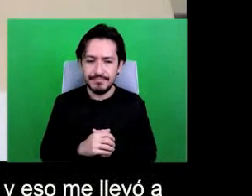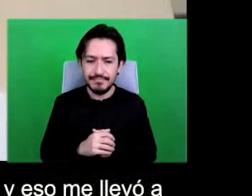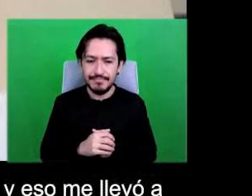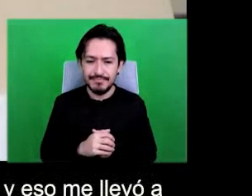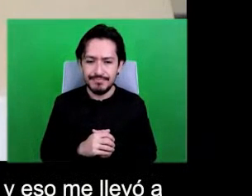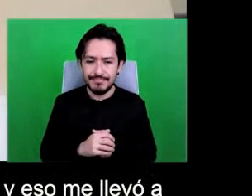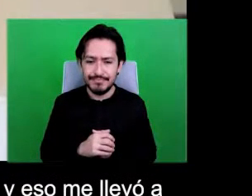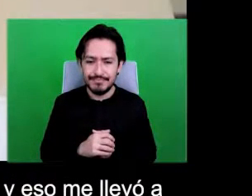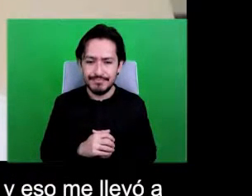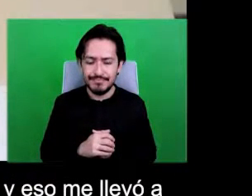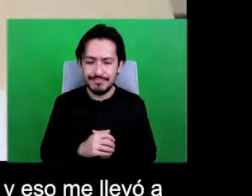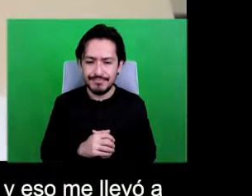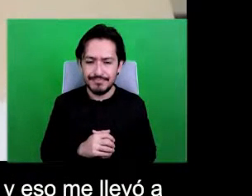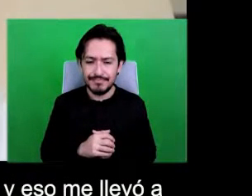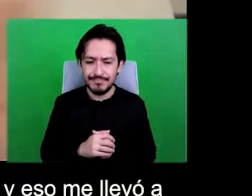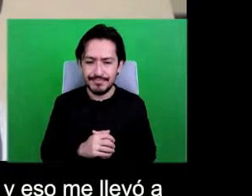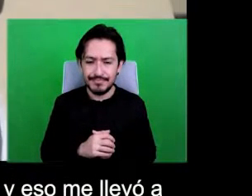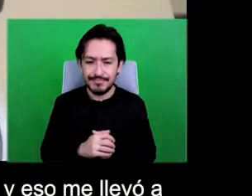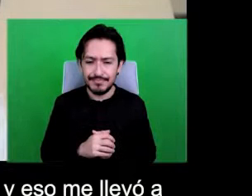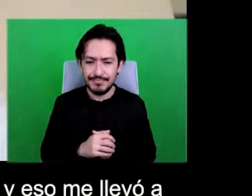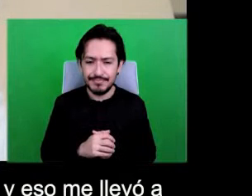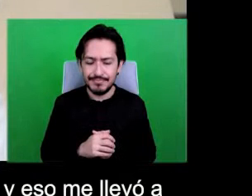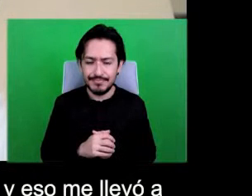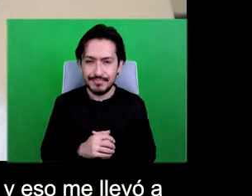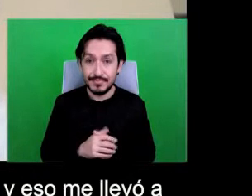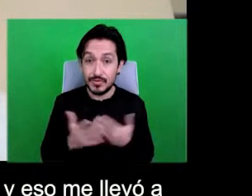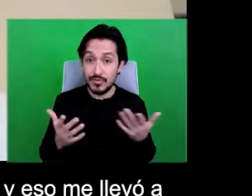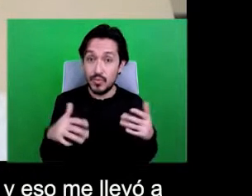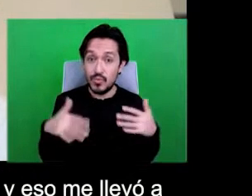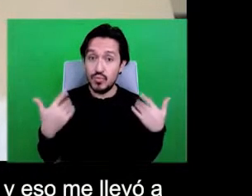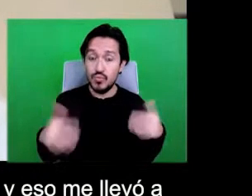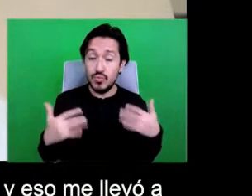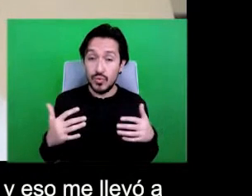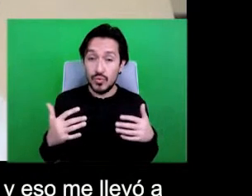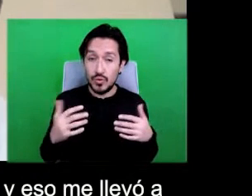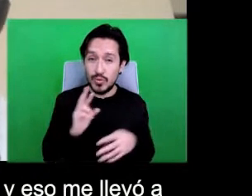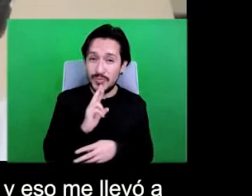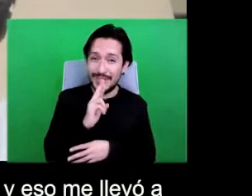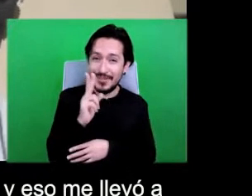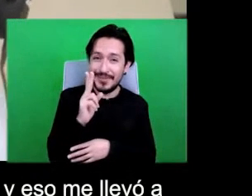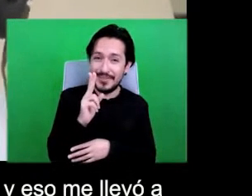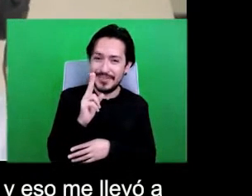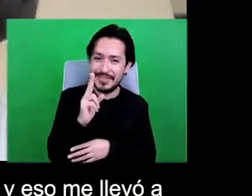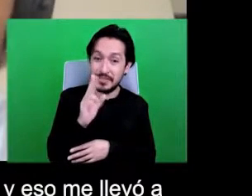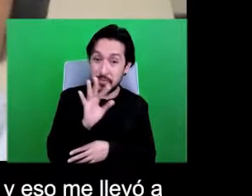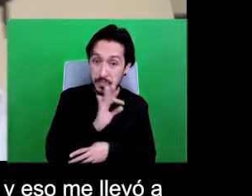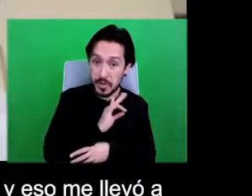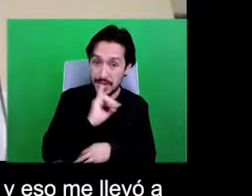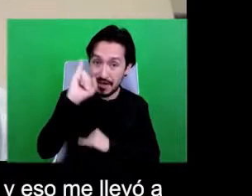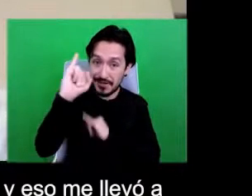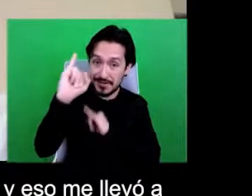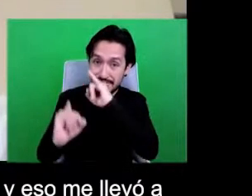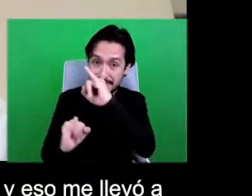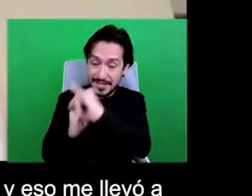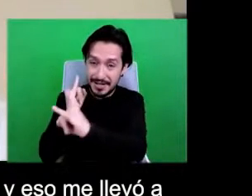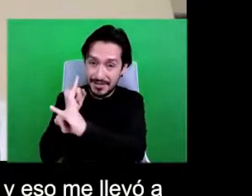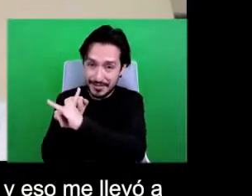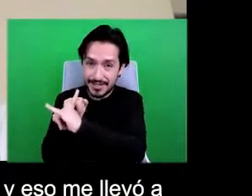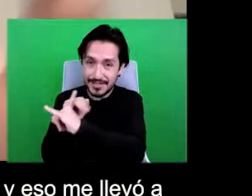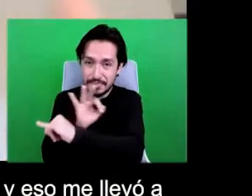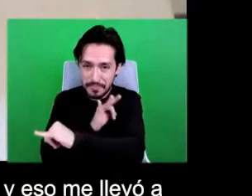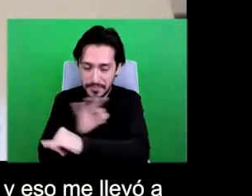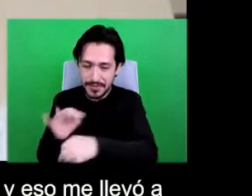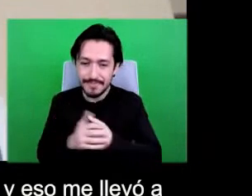lo increíble de eso es que se puede hacer más internacional. Y eso me llevó a guiarme, gracias a